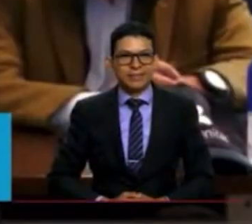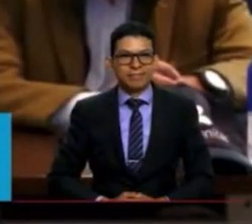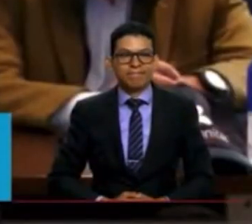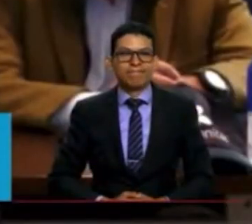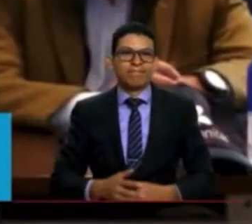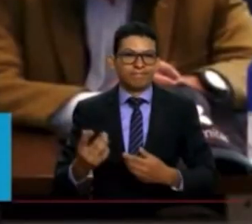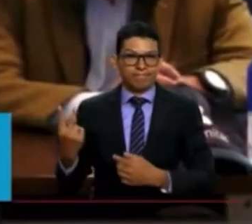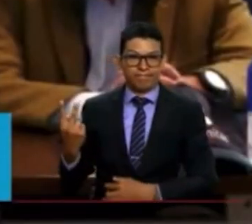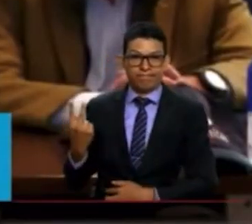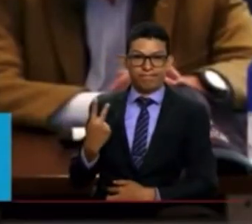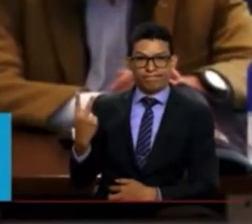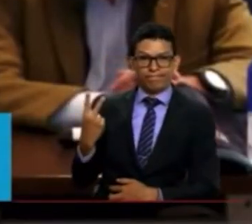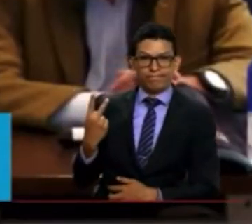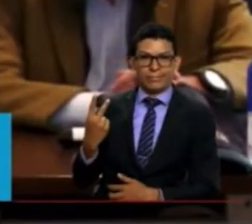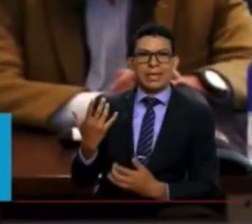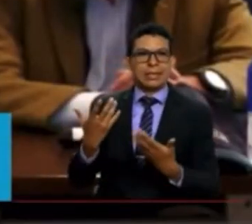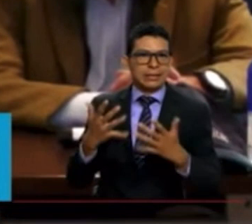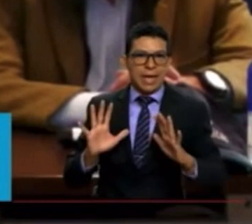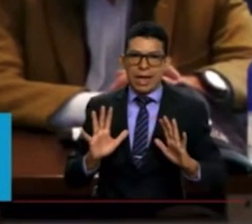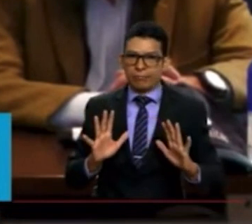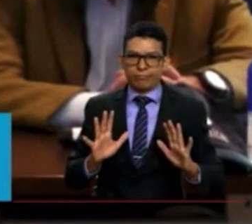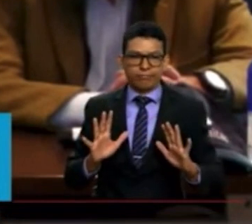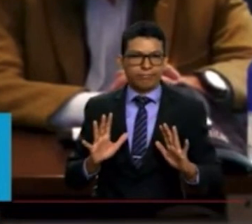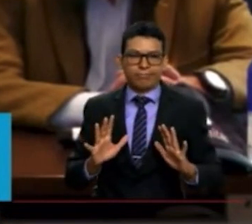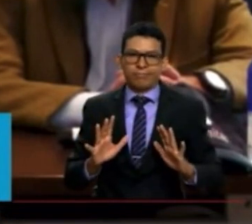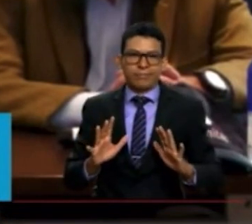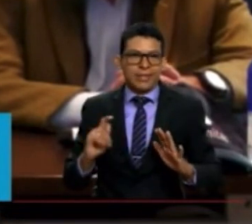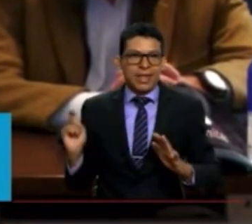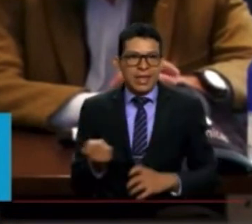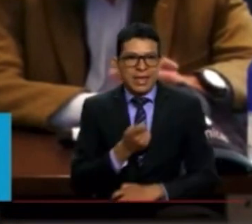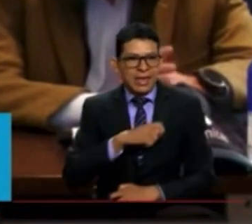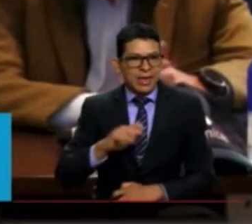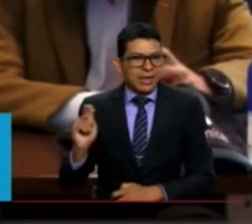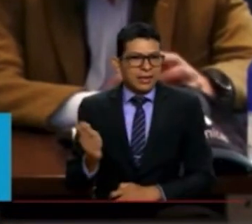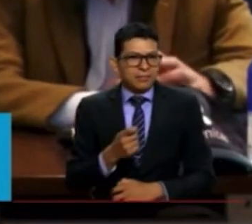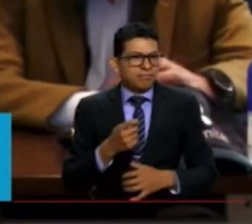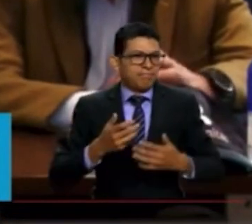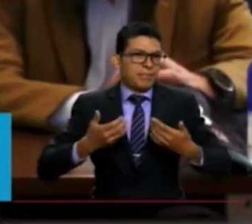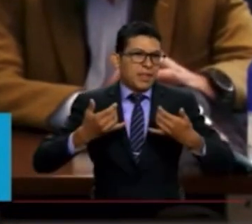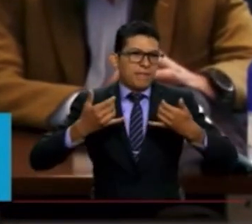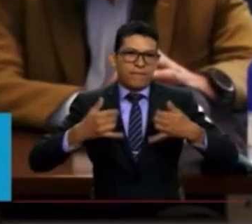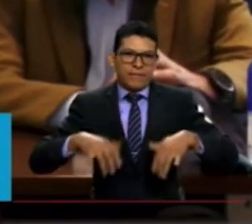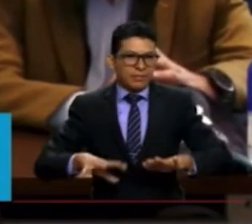Sebas y yo hemos decidido cumplir un ciclo con el tenis.